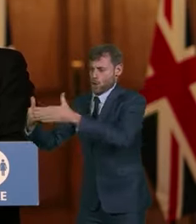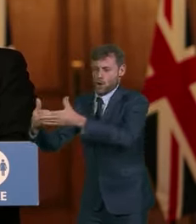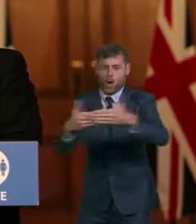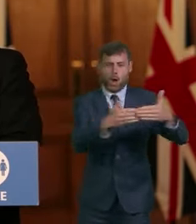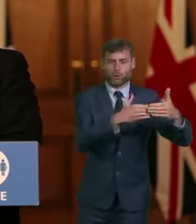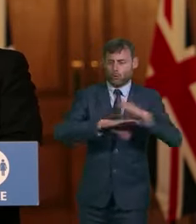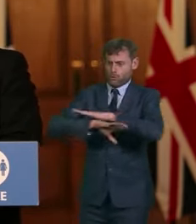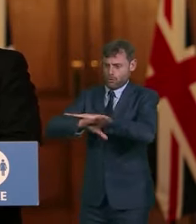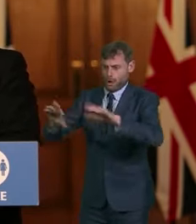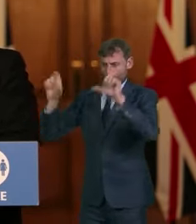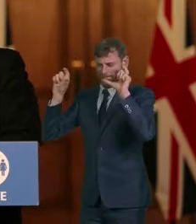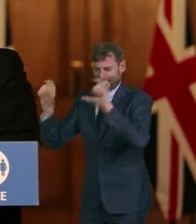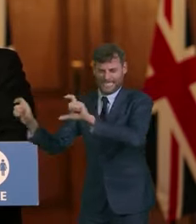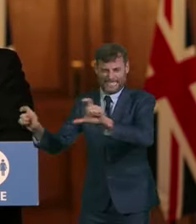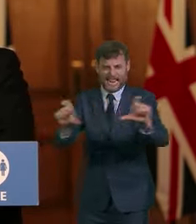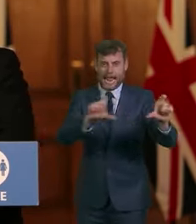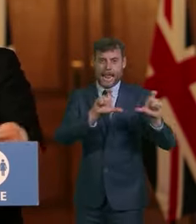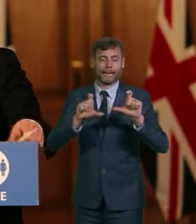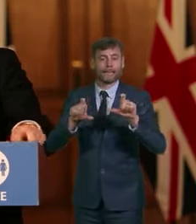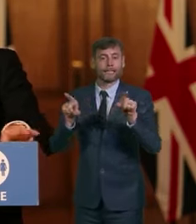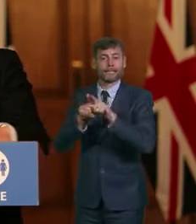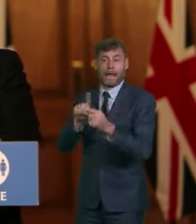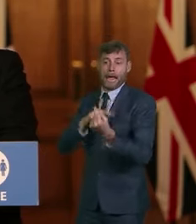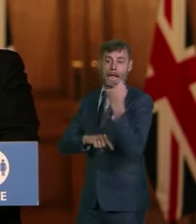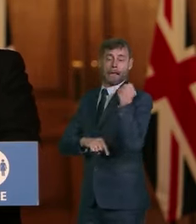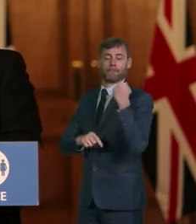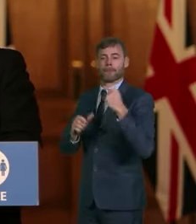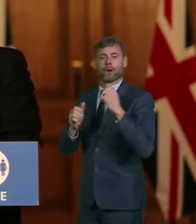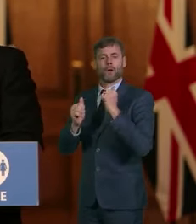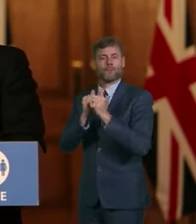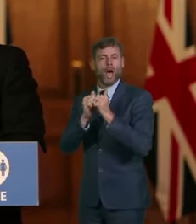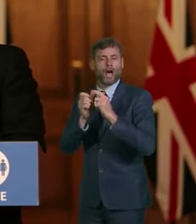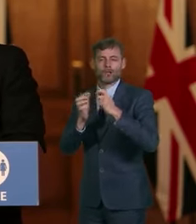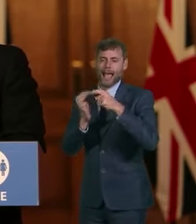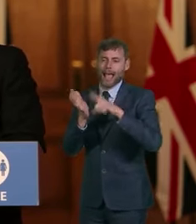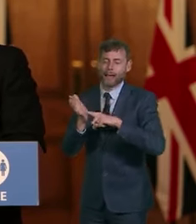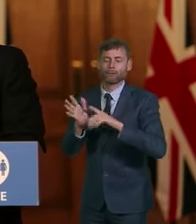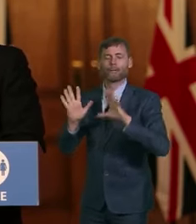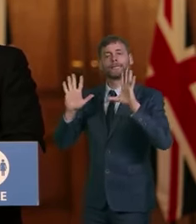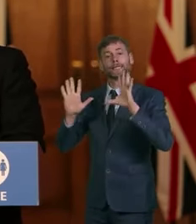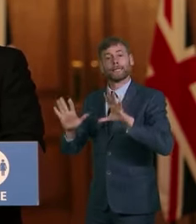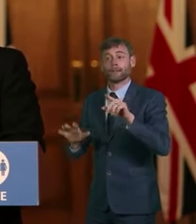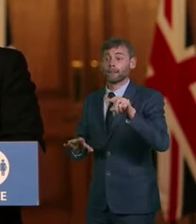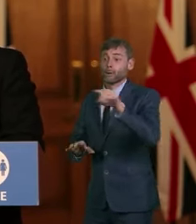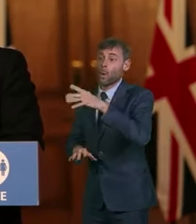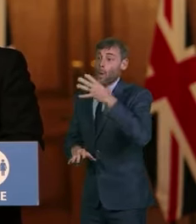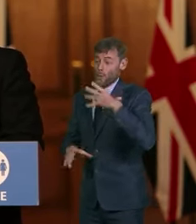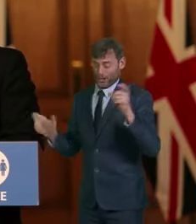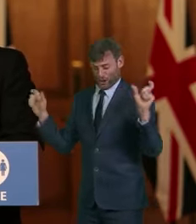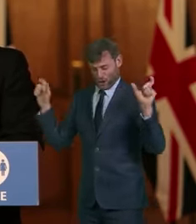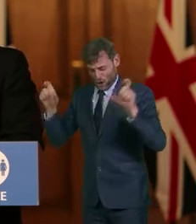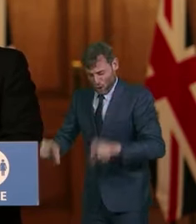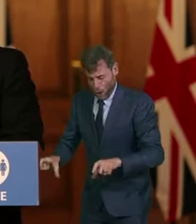tienda, cerrar escuelas y universidades y volver al mismo tipo de bloqueo que tuvimos en marzo, abril o mayo.